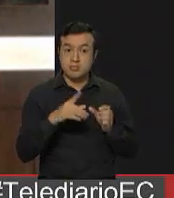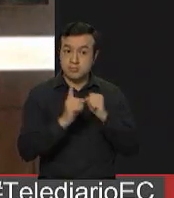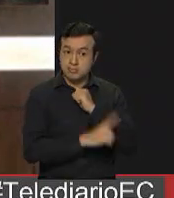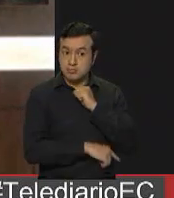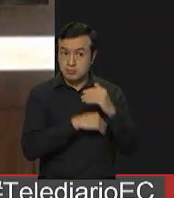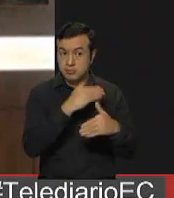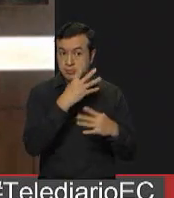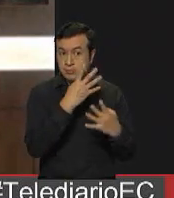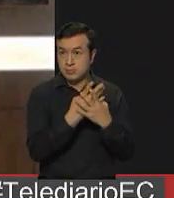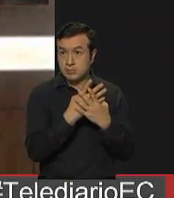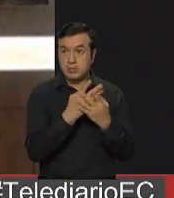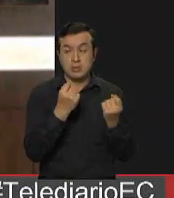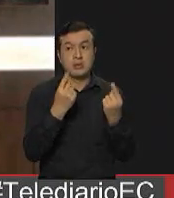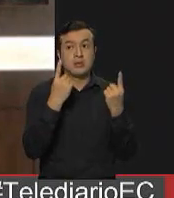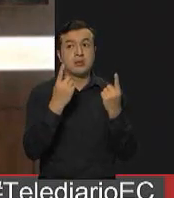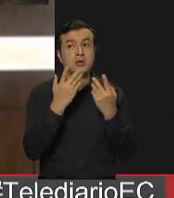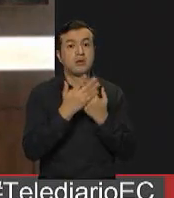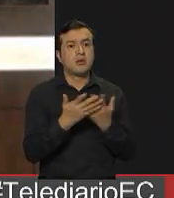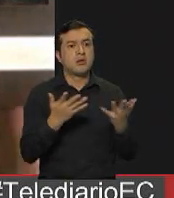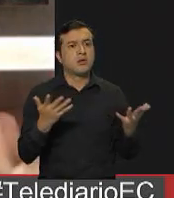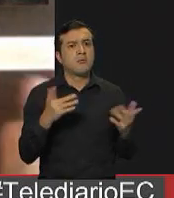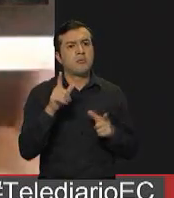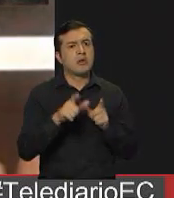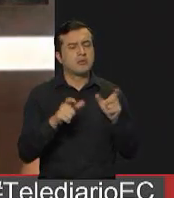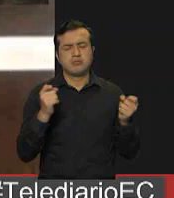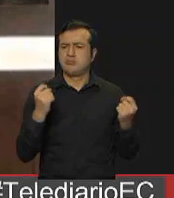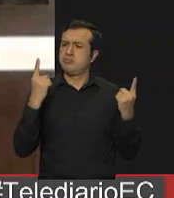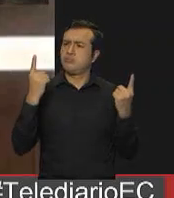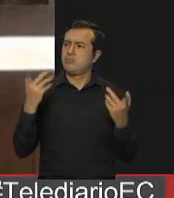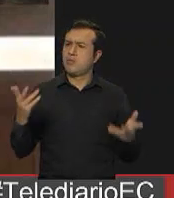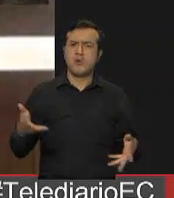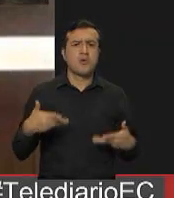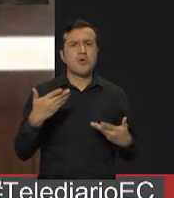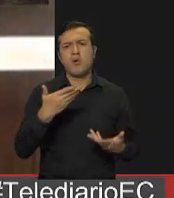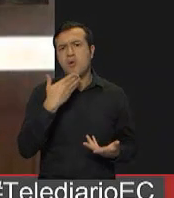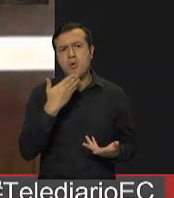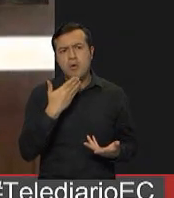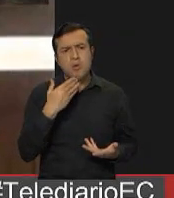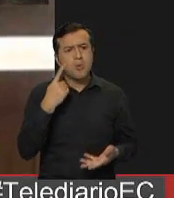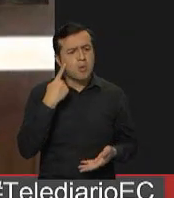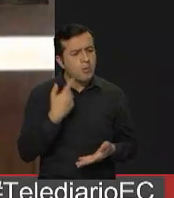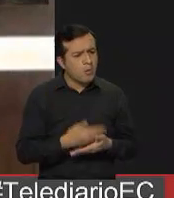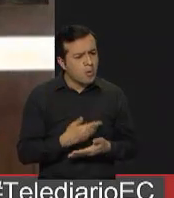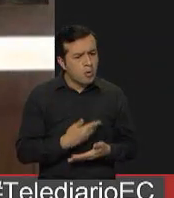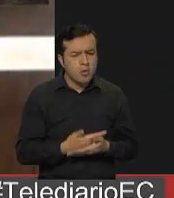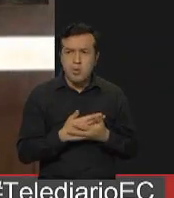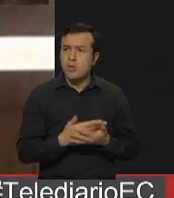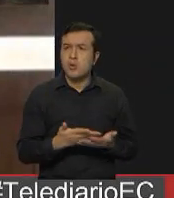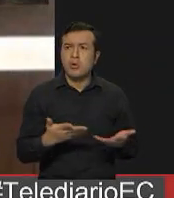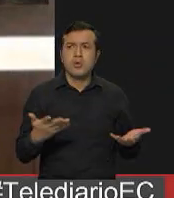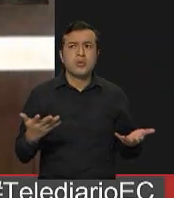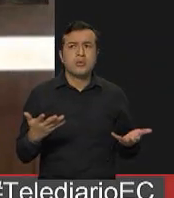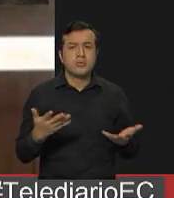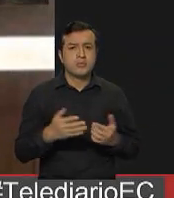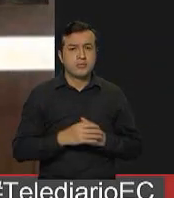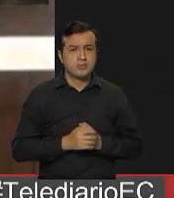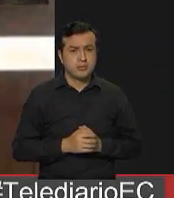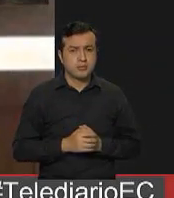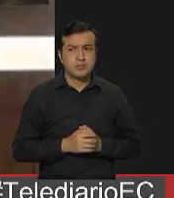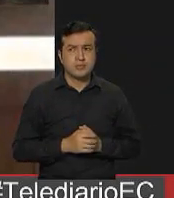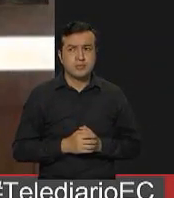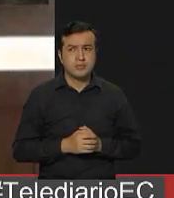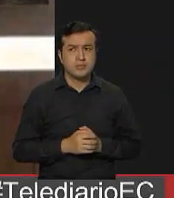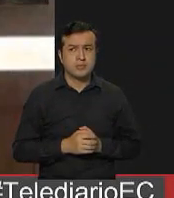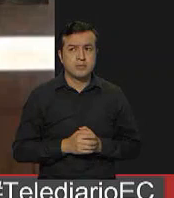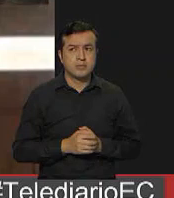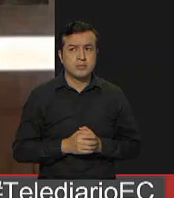penal. Entonces vemos de repente en las redes sociales que la gente salta y dice, no, ¿cómo lo van a matar a la persona? ¿Qué pasó